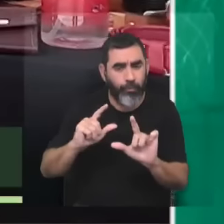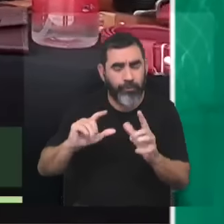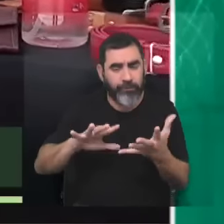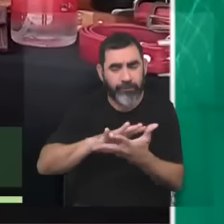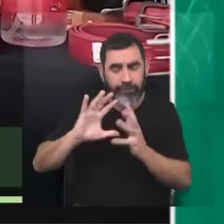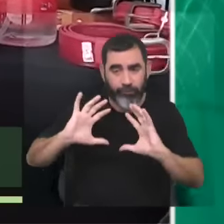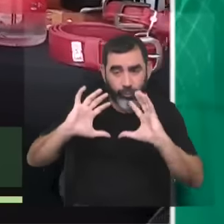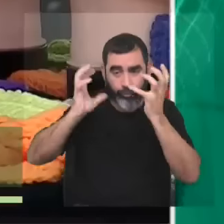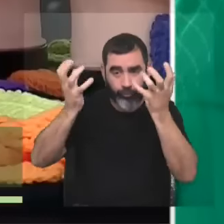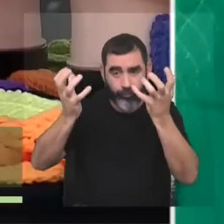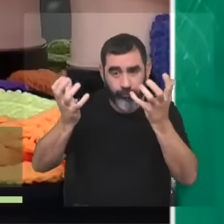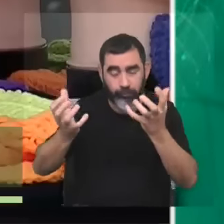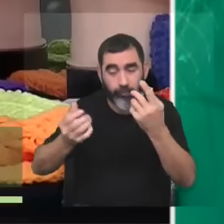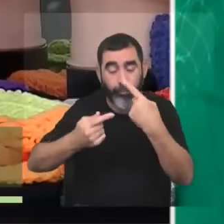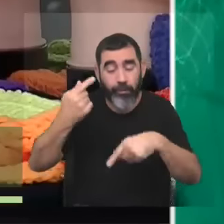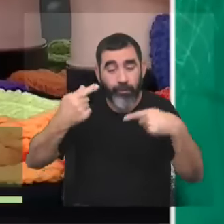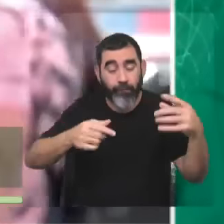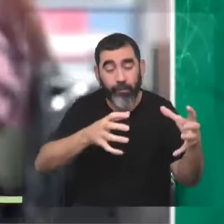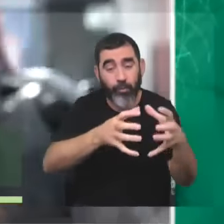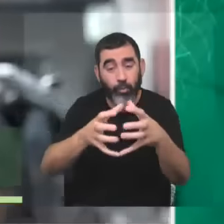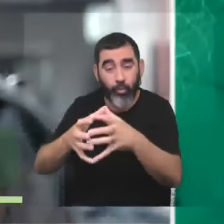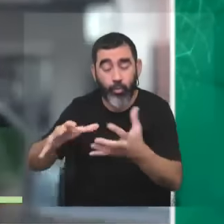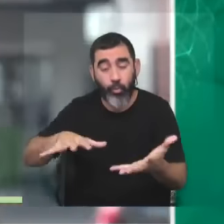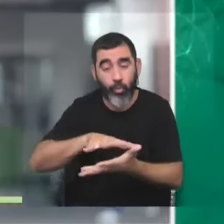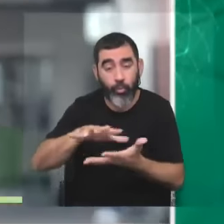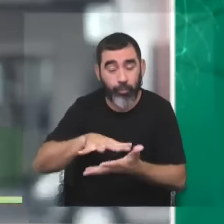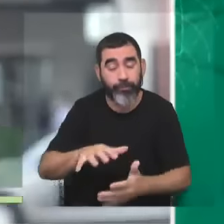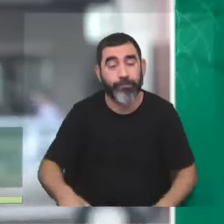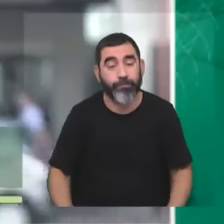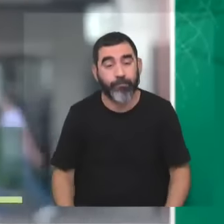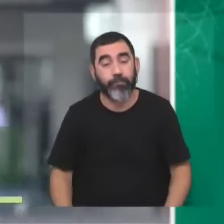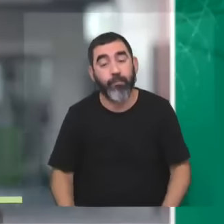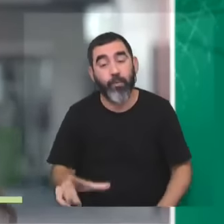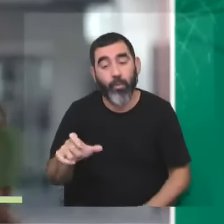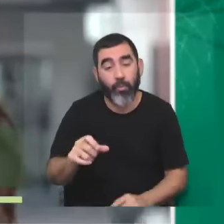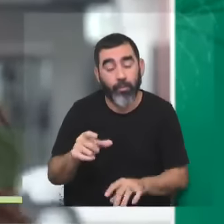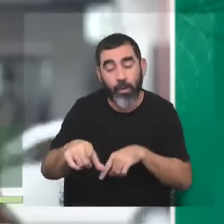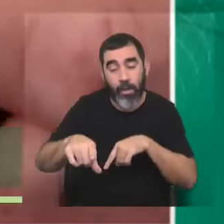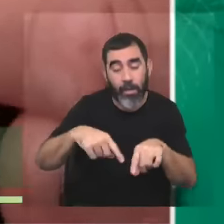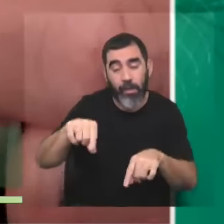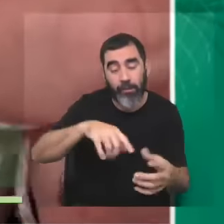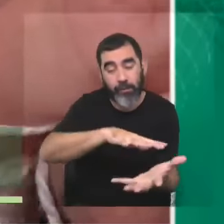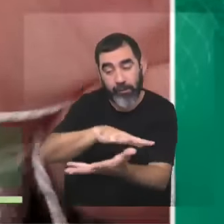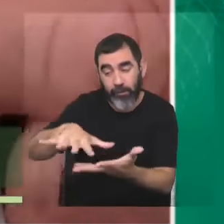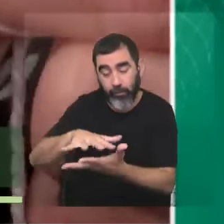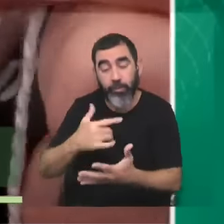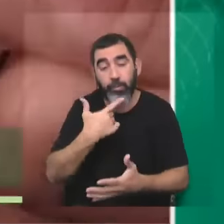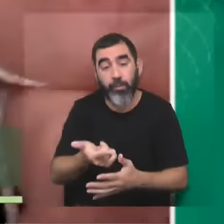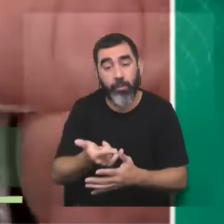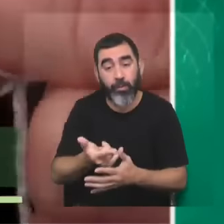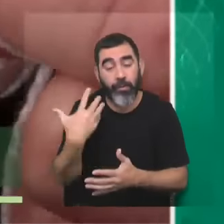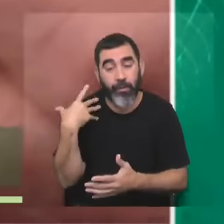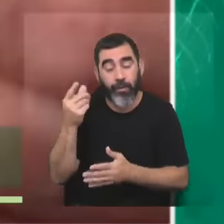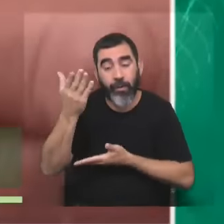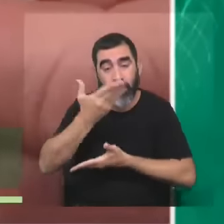situaciones de violencia por los las diferentes condicionantes sociales y por supuesto trabajamos en articulación con otras áreas como el área de la dirección